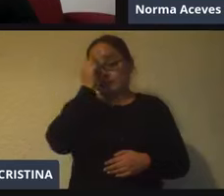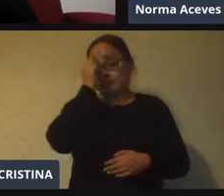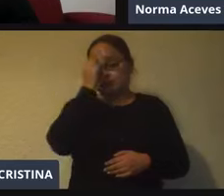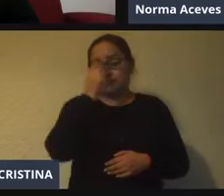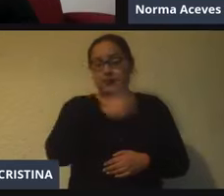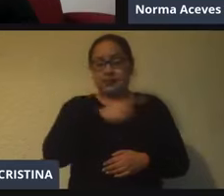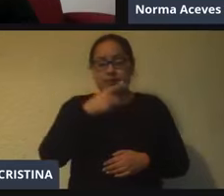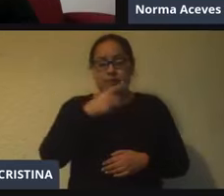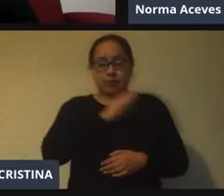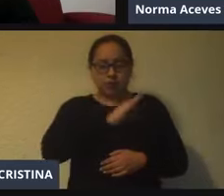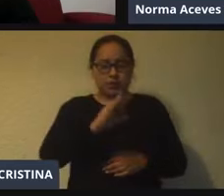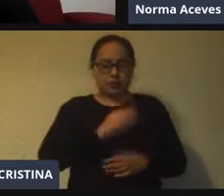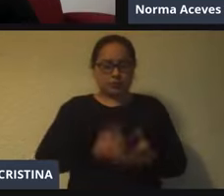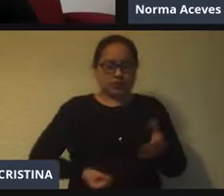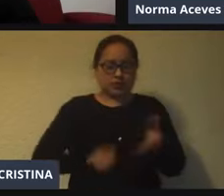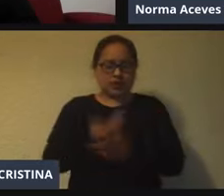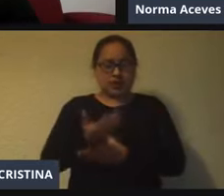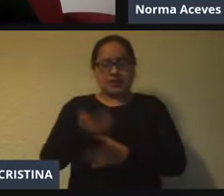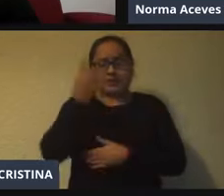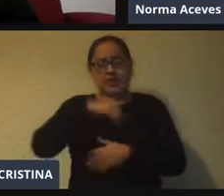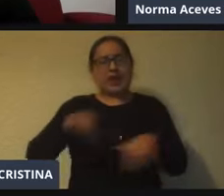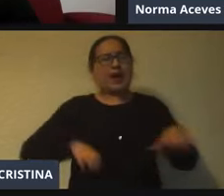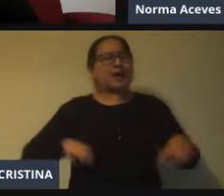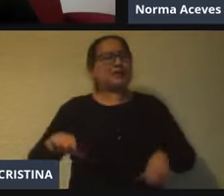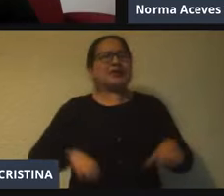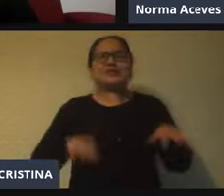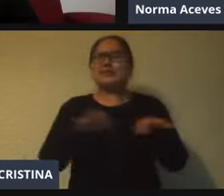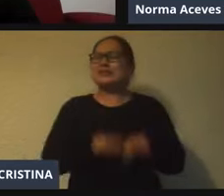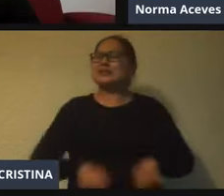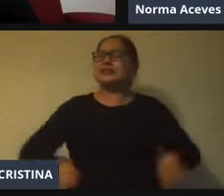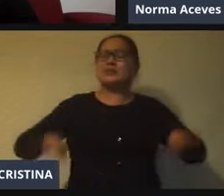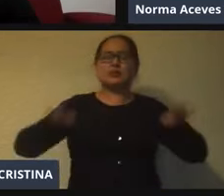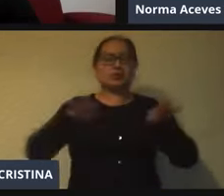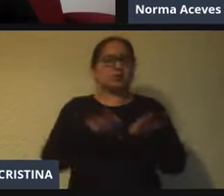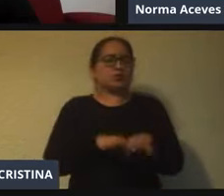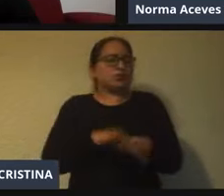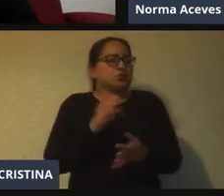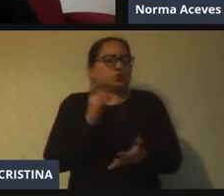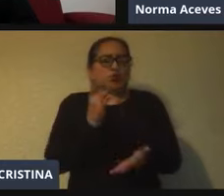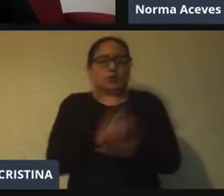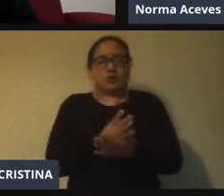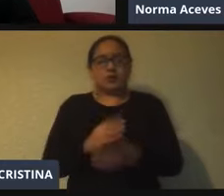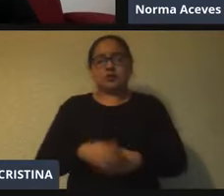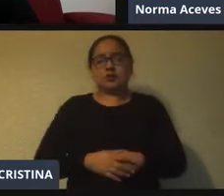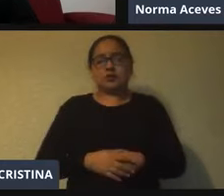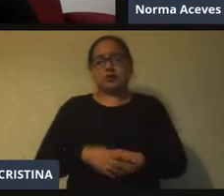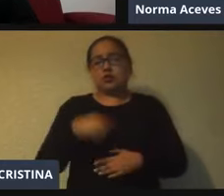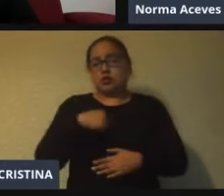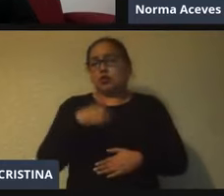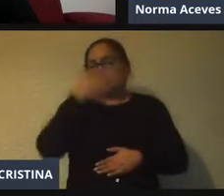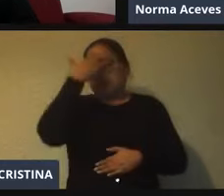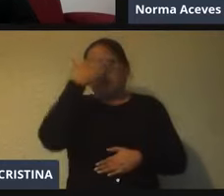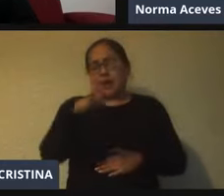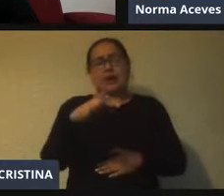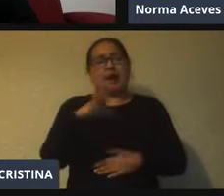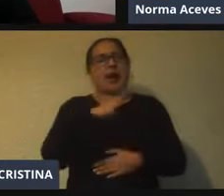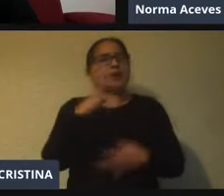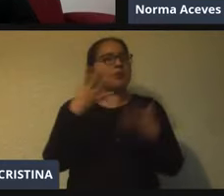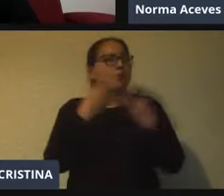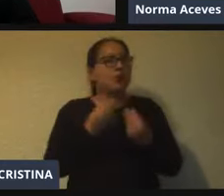salir actividades esenciales. Entiendo que es un tema ya de demasiada ansiedad,